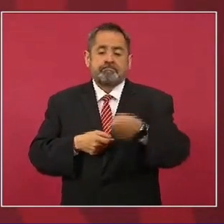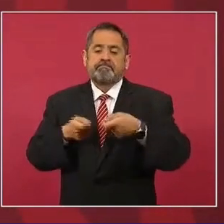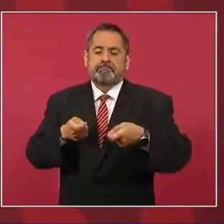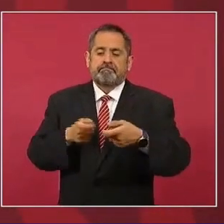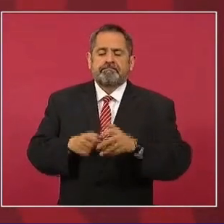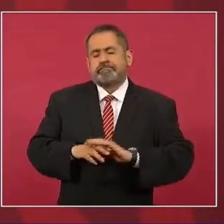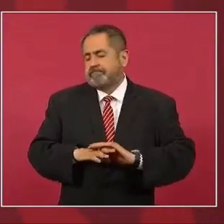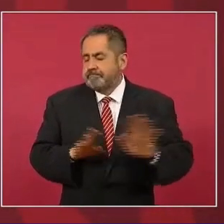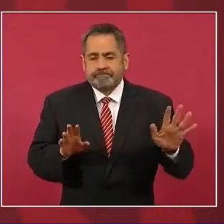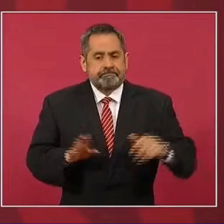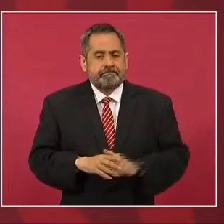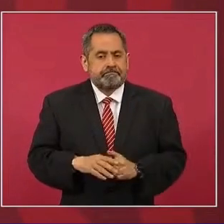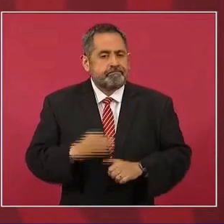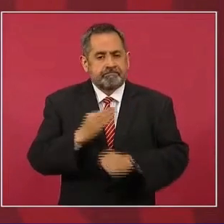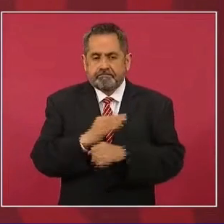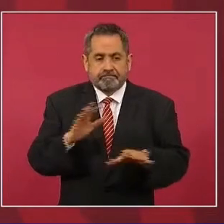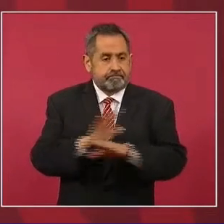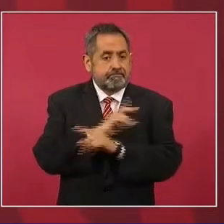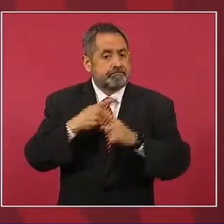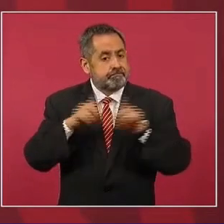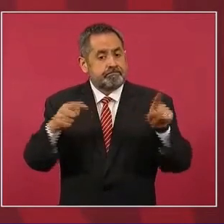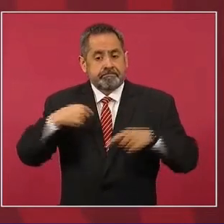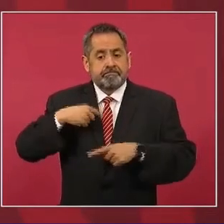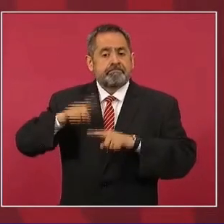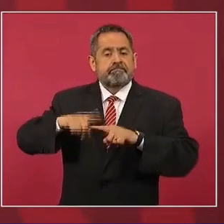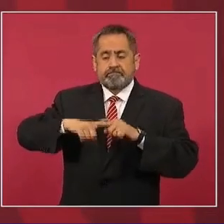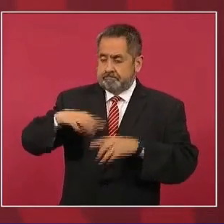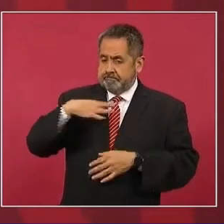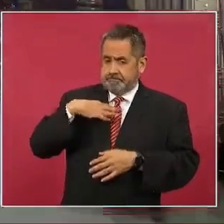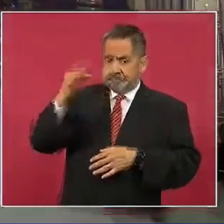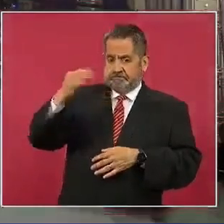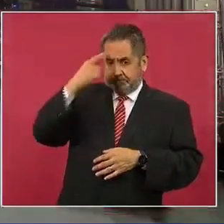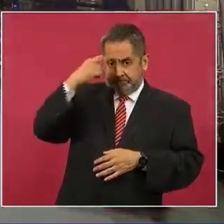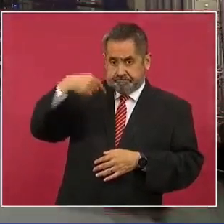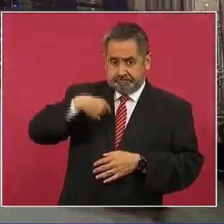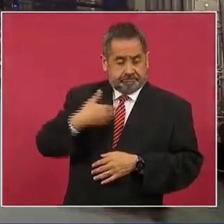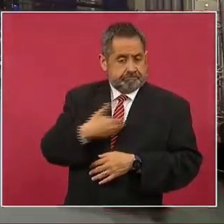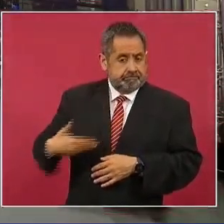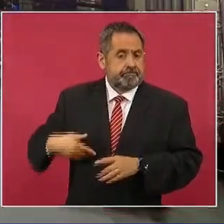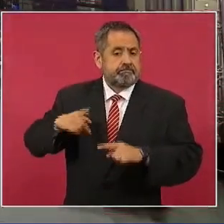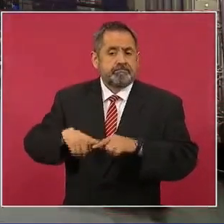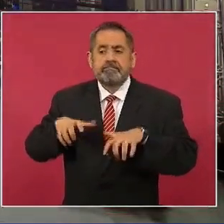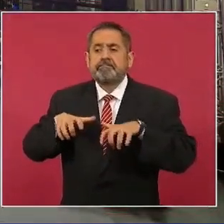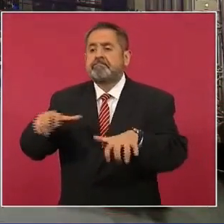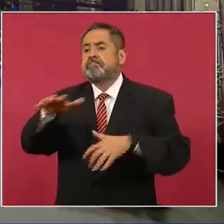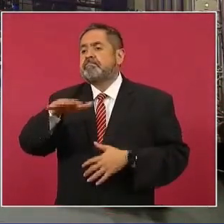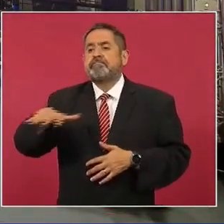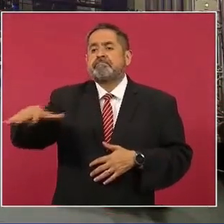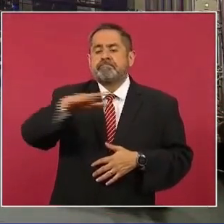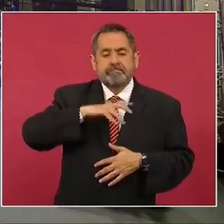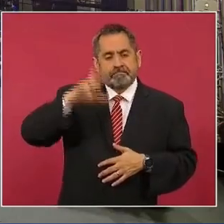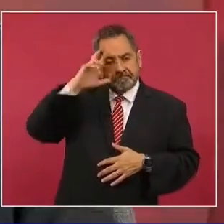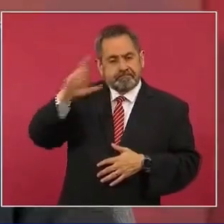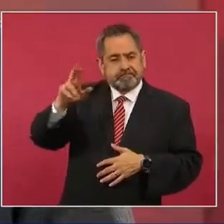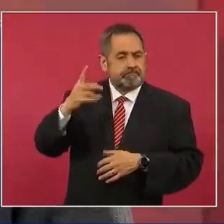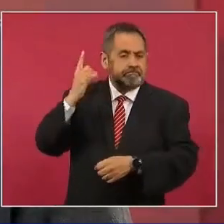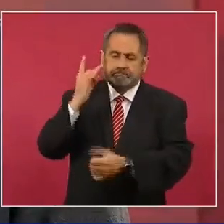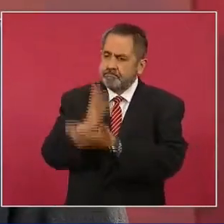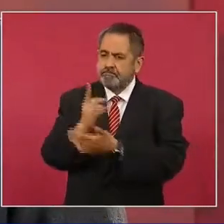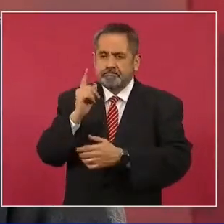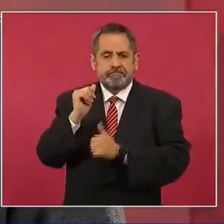Esto ya cambió, a mí me eligió el pueblo y por eso mi único amo es el pueblo de